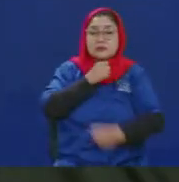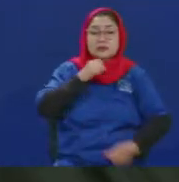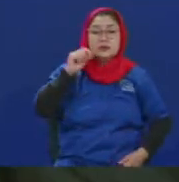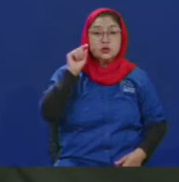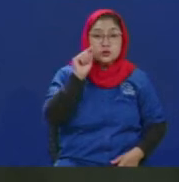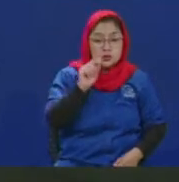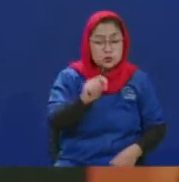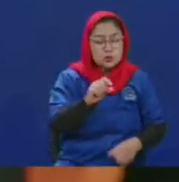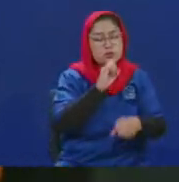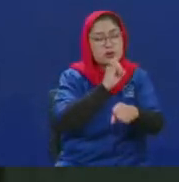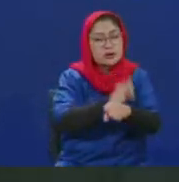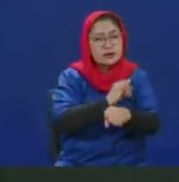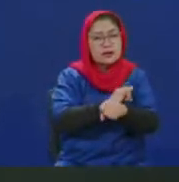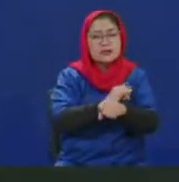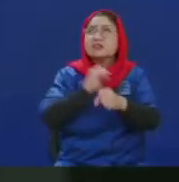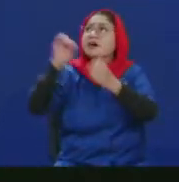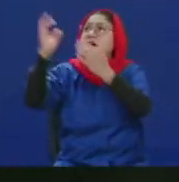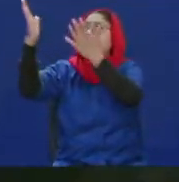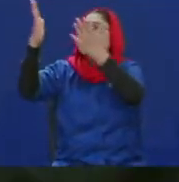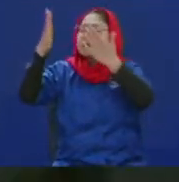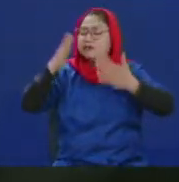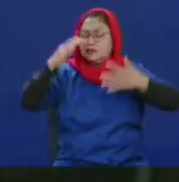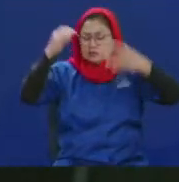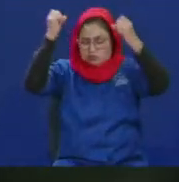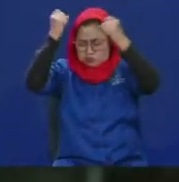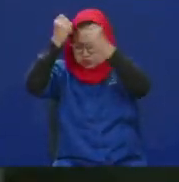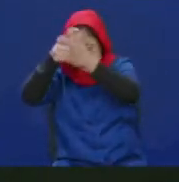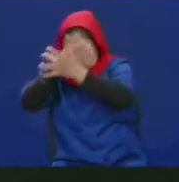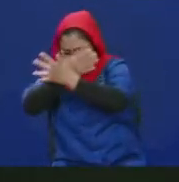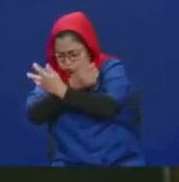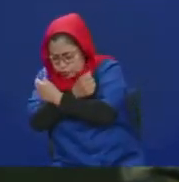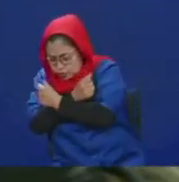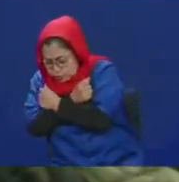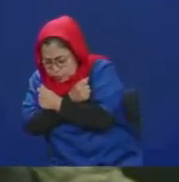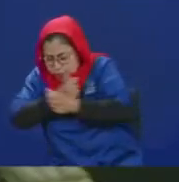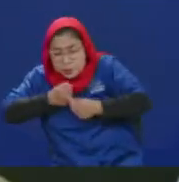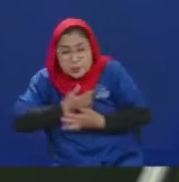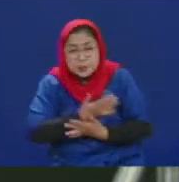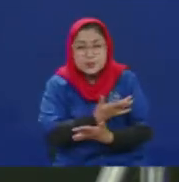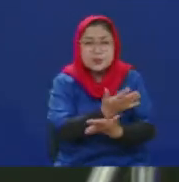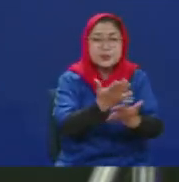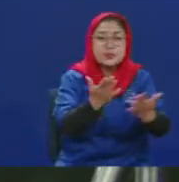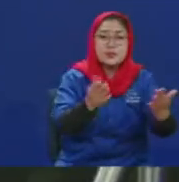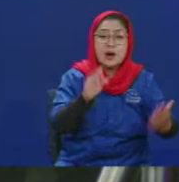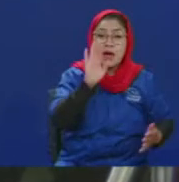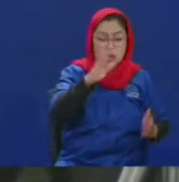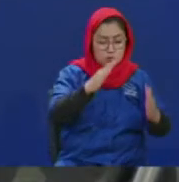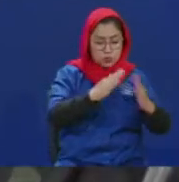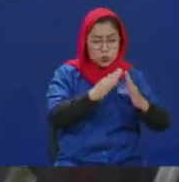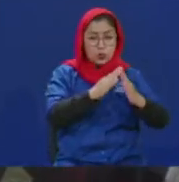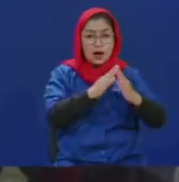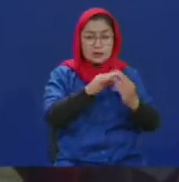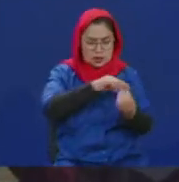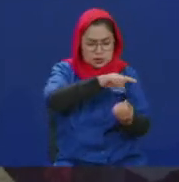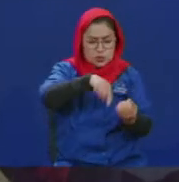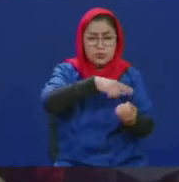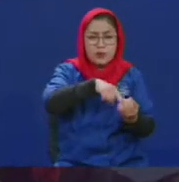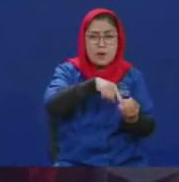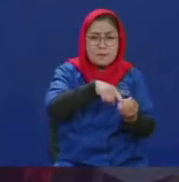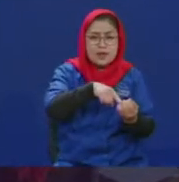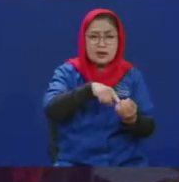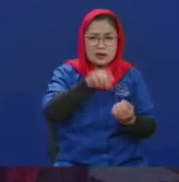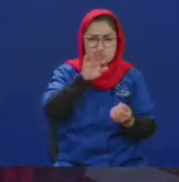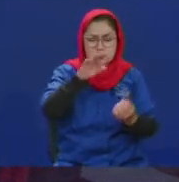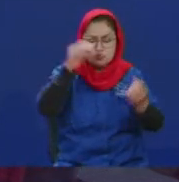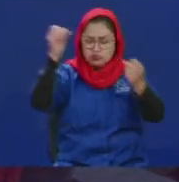que ya conoces, también recibe el amor de Cristo que está siendo extendido. Porque es un nuevo amor. Es un nuevo amor que se